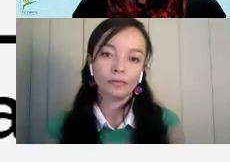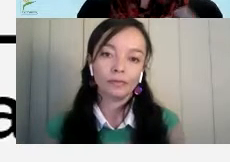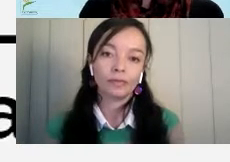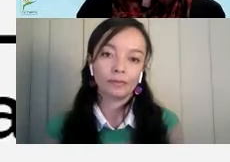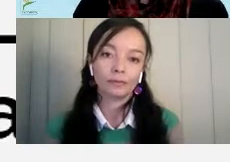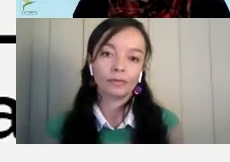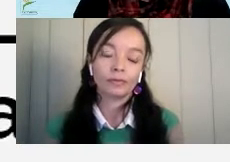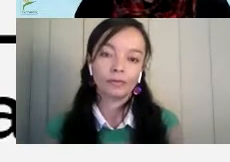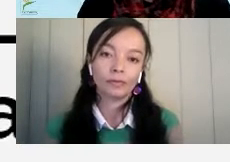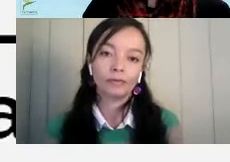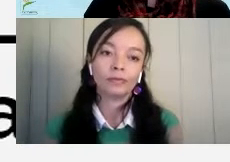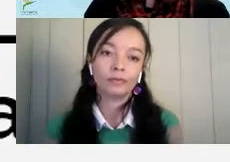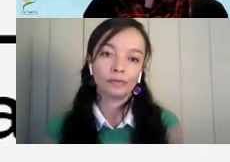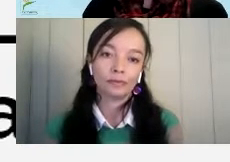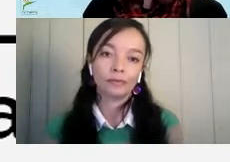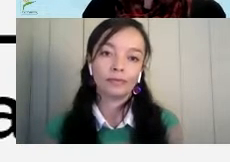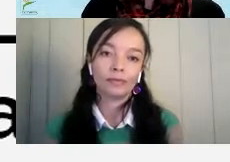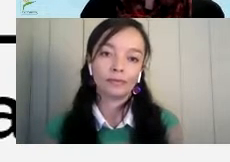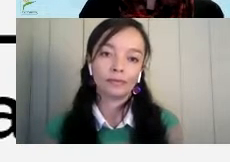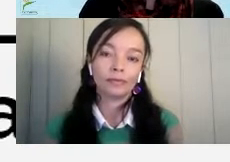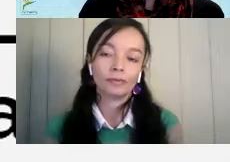para enseñar que quieren más.